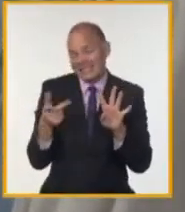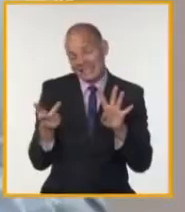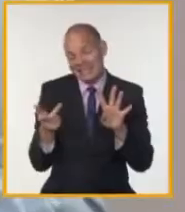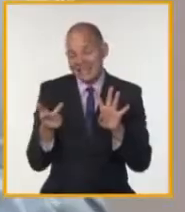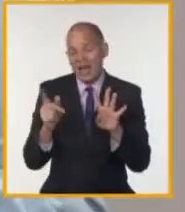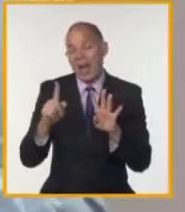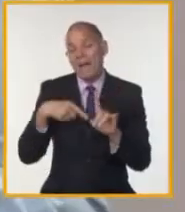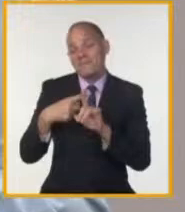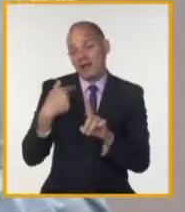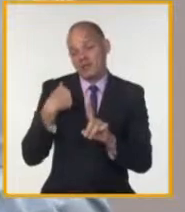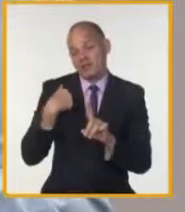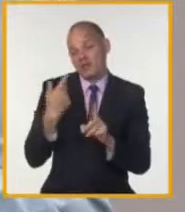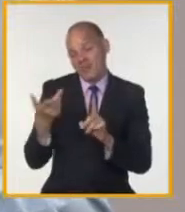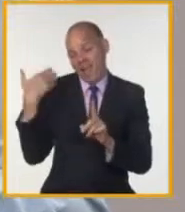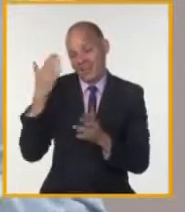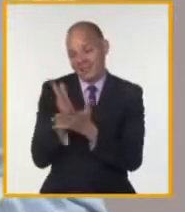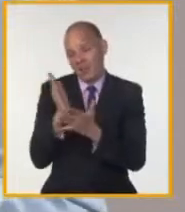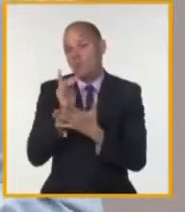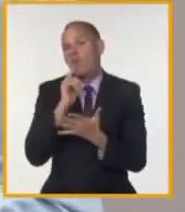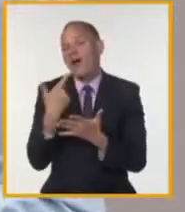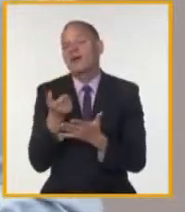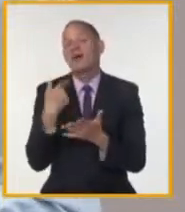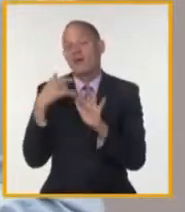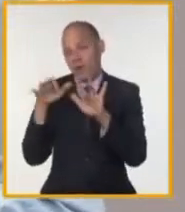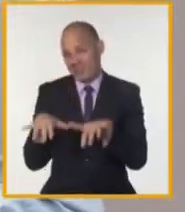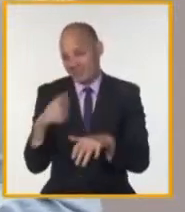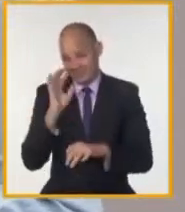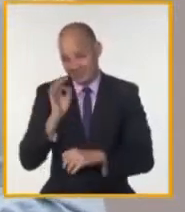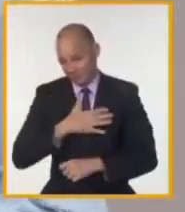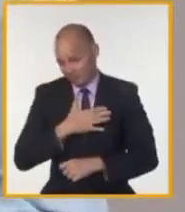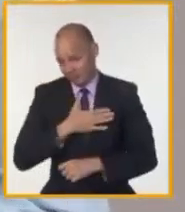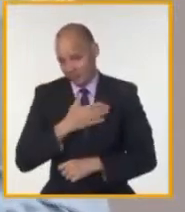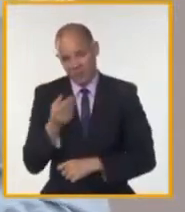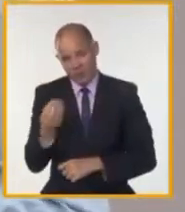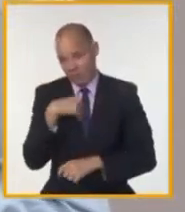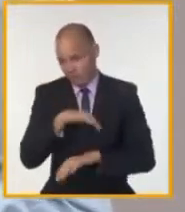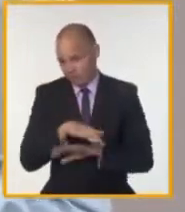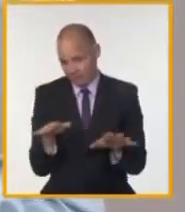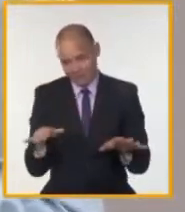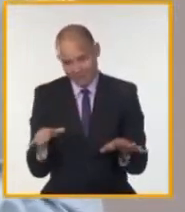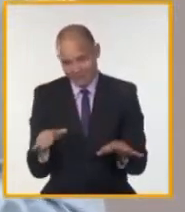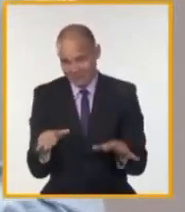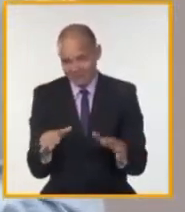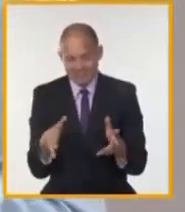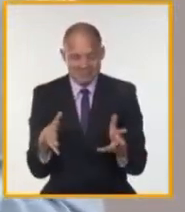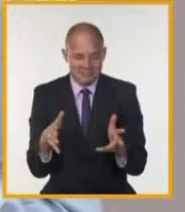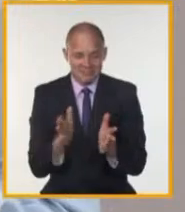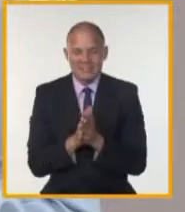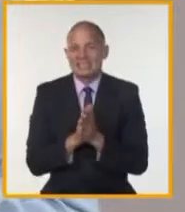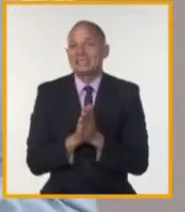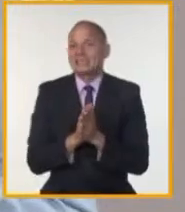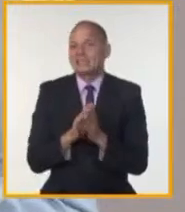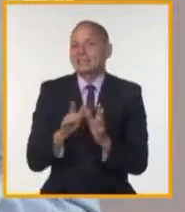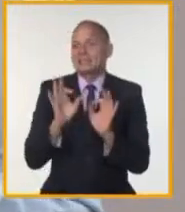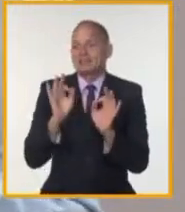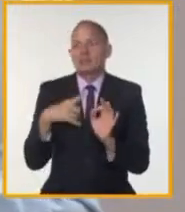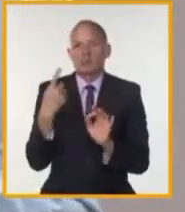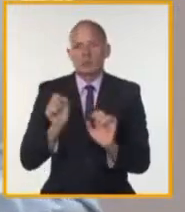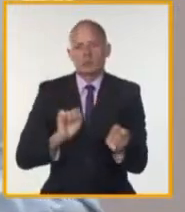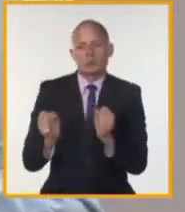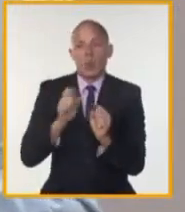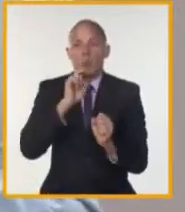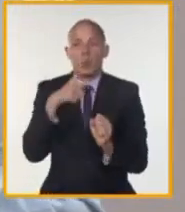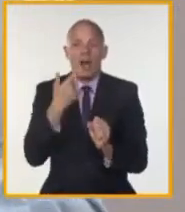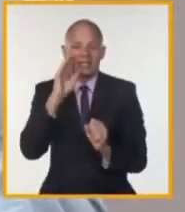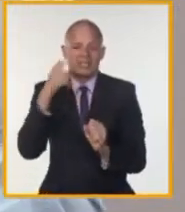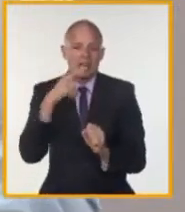de perfil informático también. Entonces, eso le decía, todo lo que nosotros vamos a hacer en aras de eso, vamos a lograr, por supuesto, reducir los costos, disminuir los riesgos de